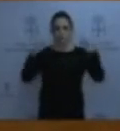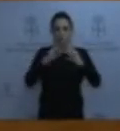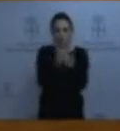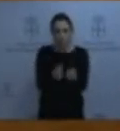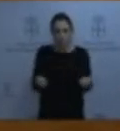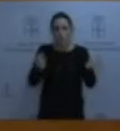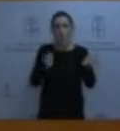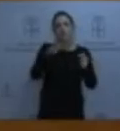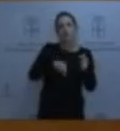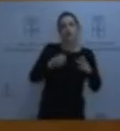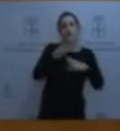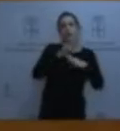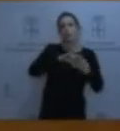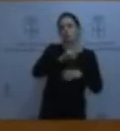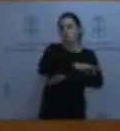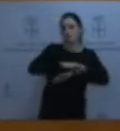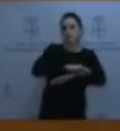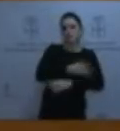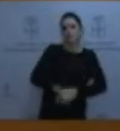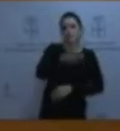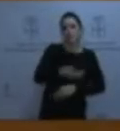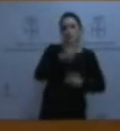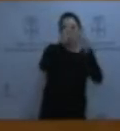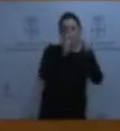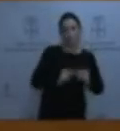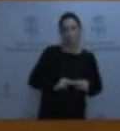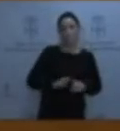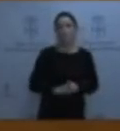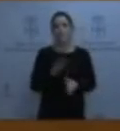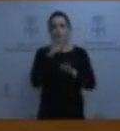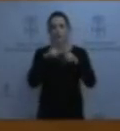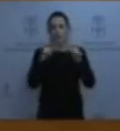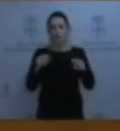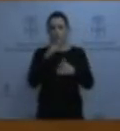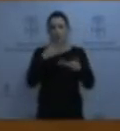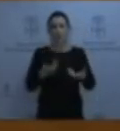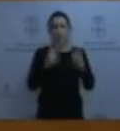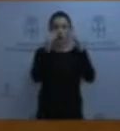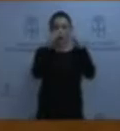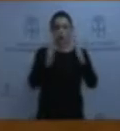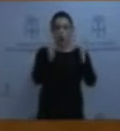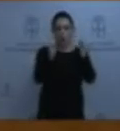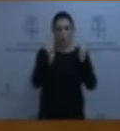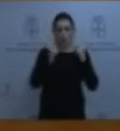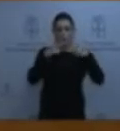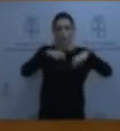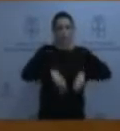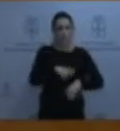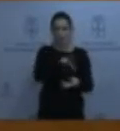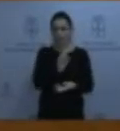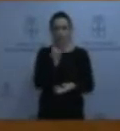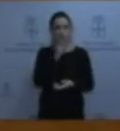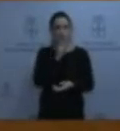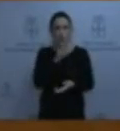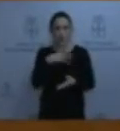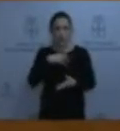a la ingeniería y la construcción. La Asturias de hoy no se puede entender sin los hórreos, que nos hablan, entre otras cosas, de nuestra economía tradicional,